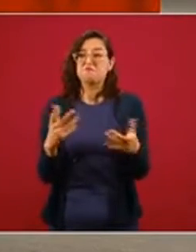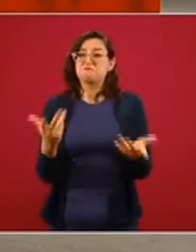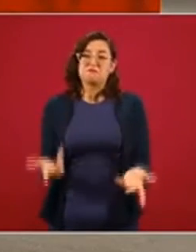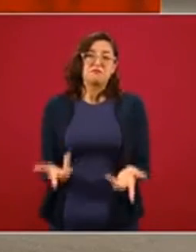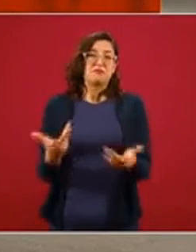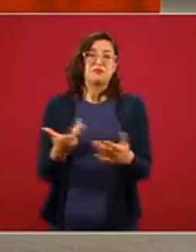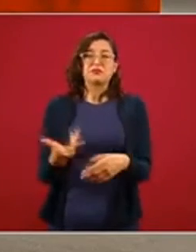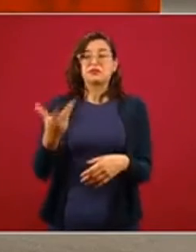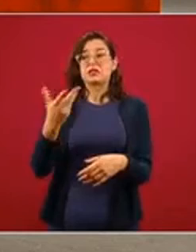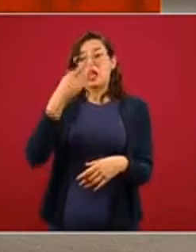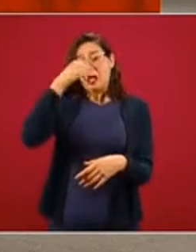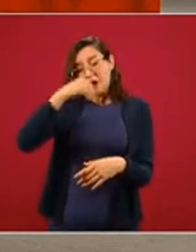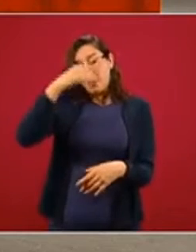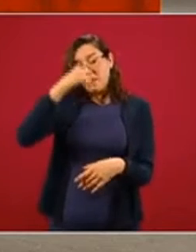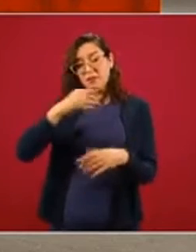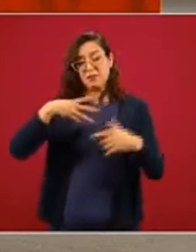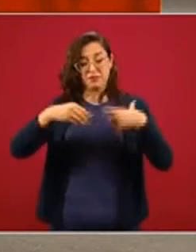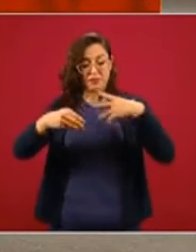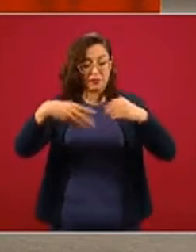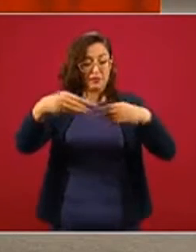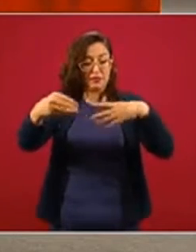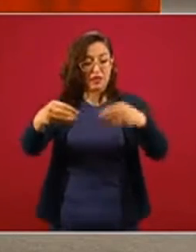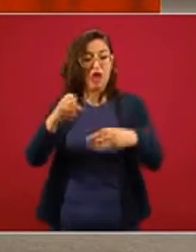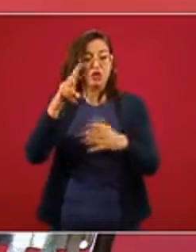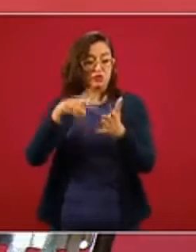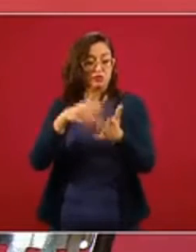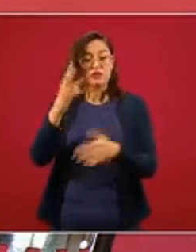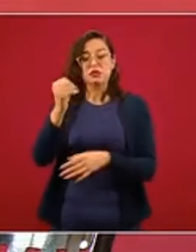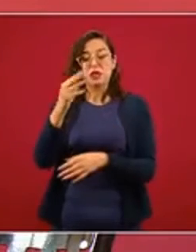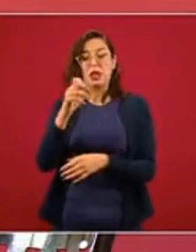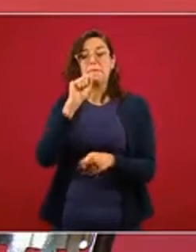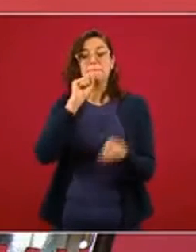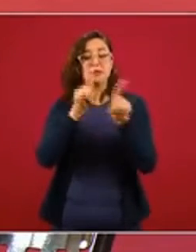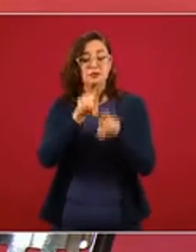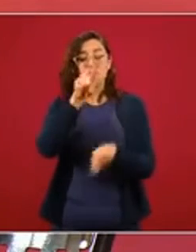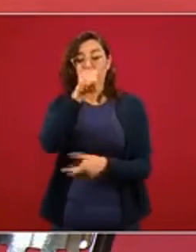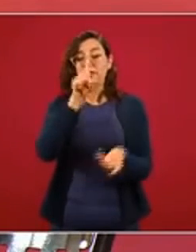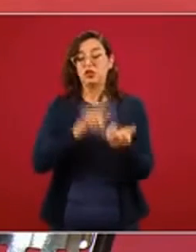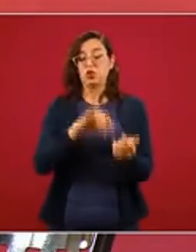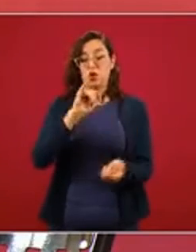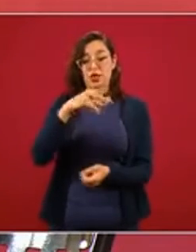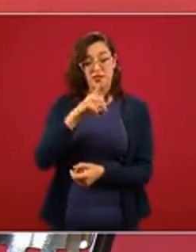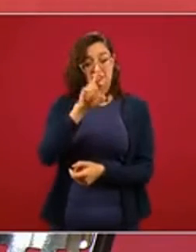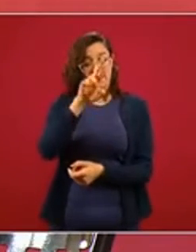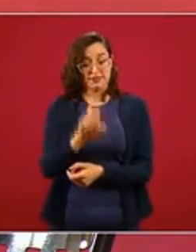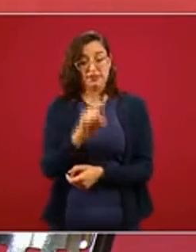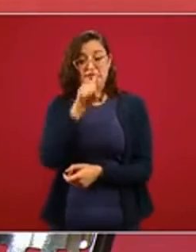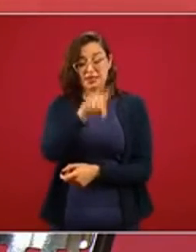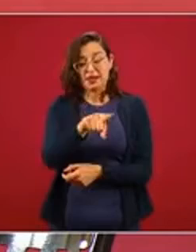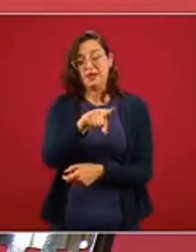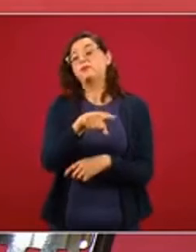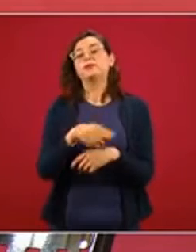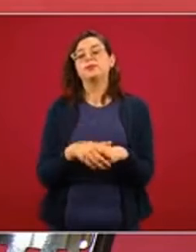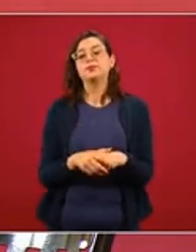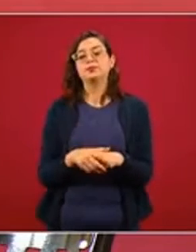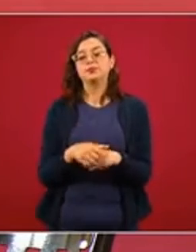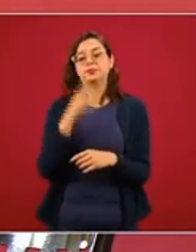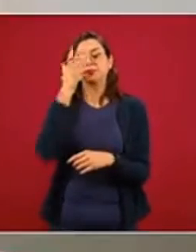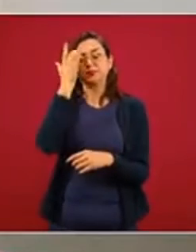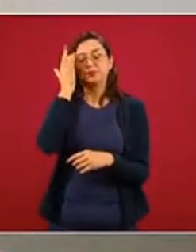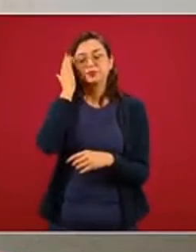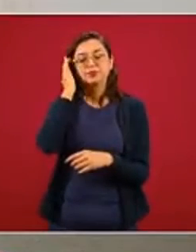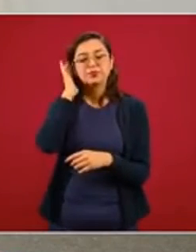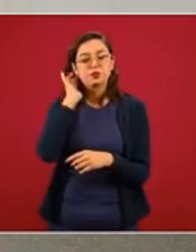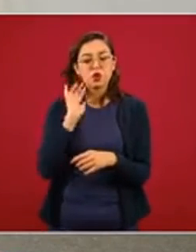alrededor de la pandemia de influenza, en el propio INDRE, en el propio Instituto Nacional de Diagnóstico y Referencia